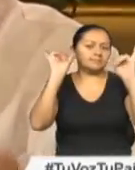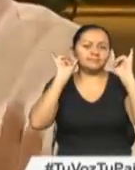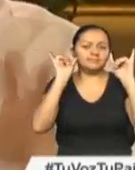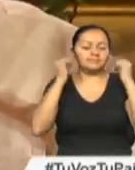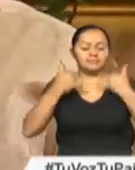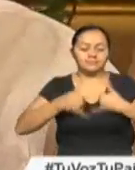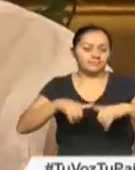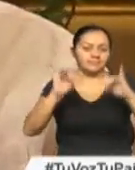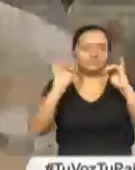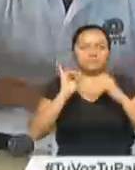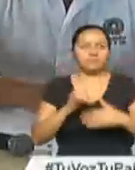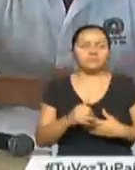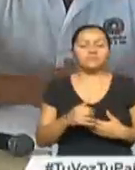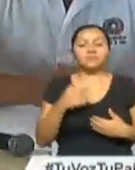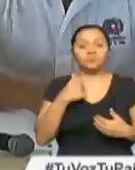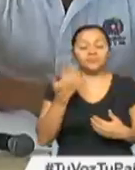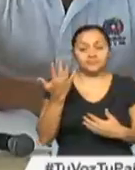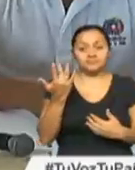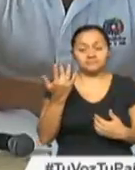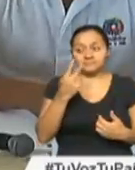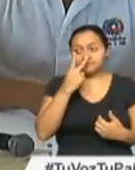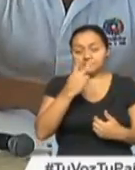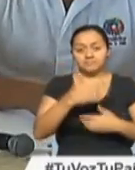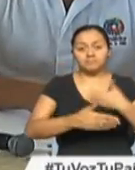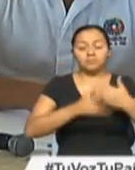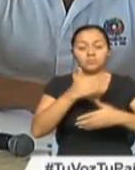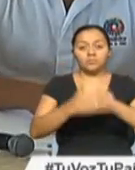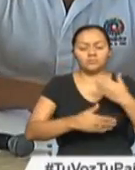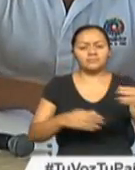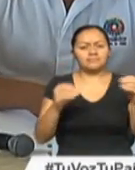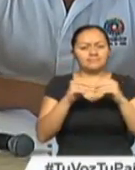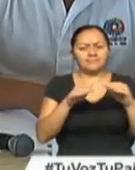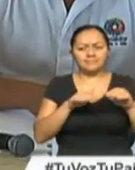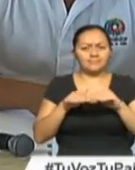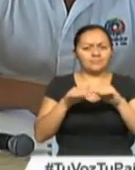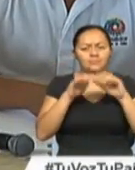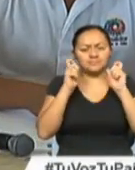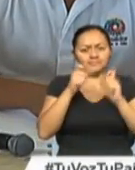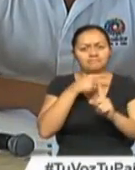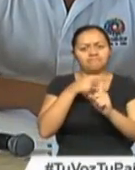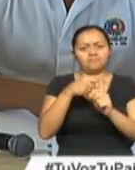porque esperamos que este proceso sea igualmente